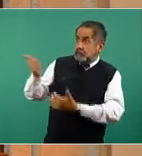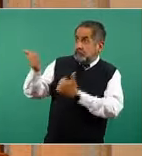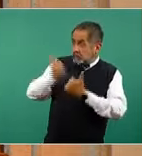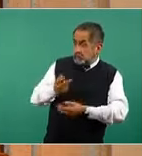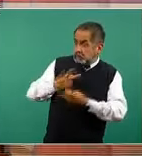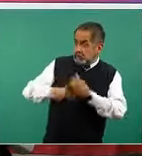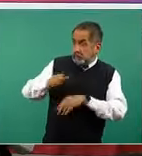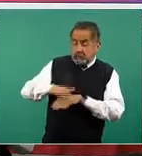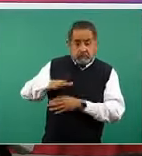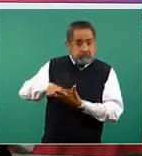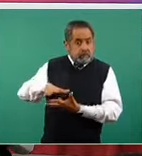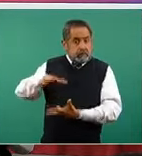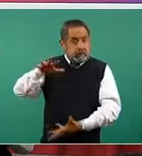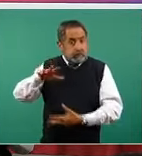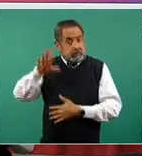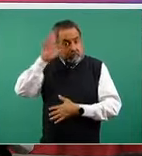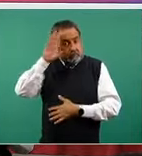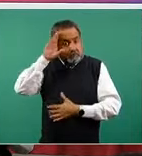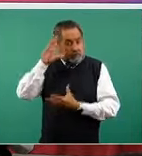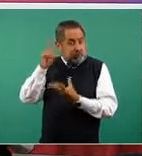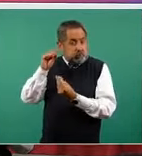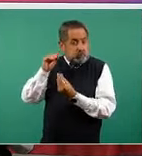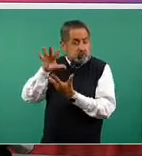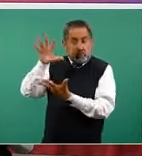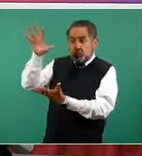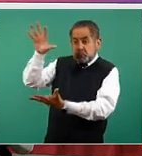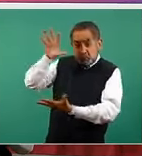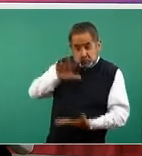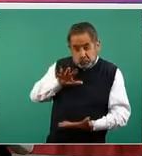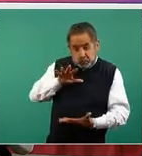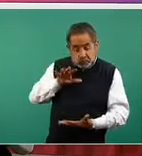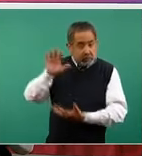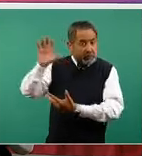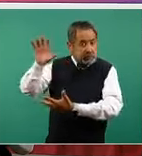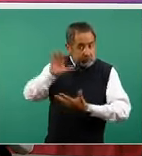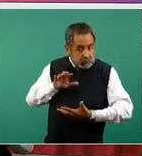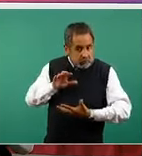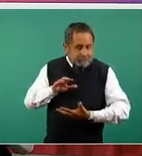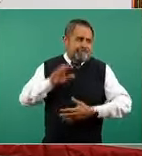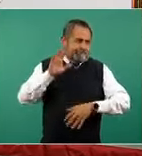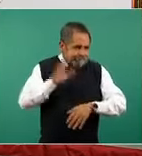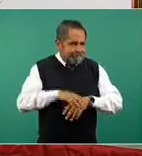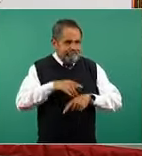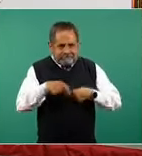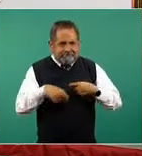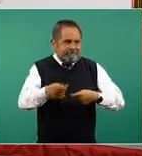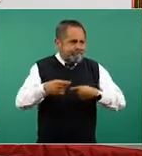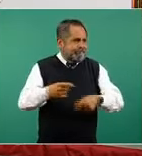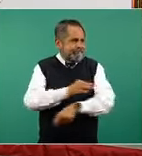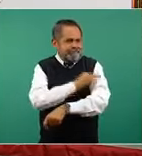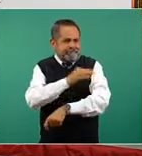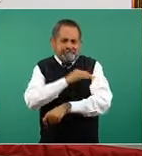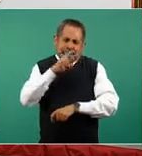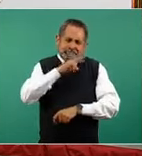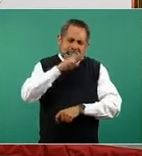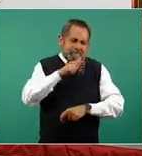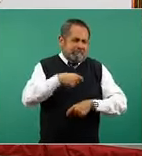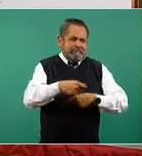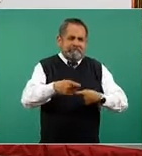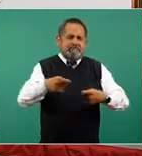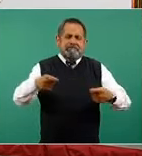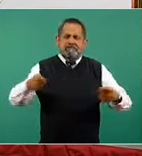de hecho van a ser de manera importante en cantidad los próximos que lleguen, vamos a poder avanzar cada vez más rápido con todos los